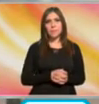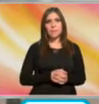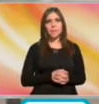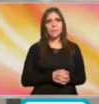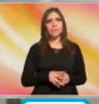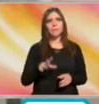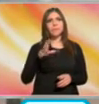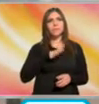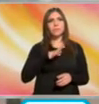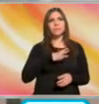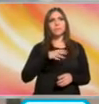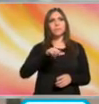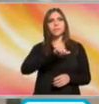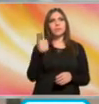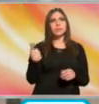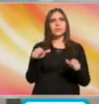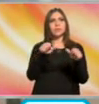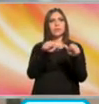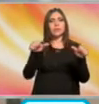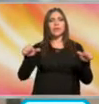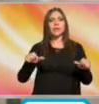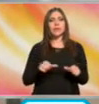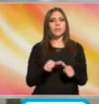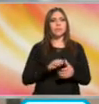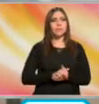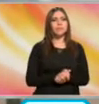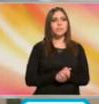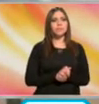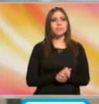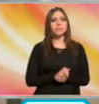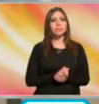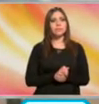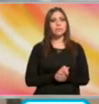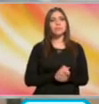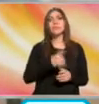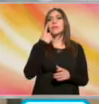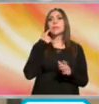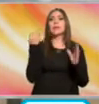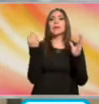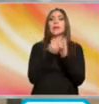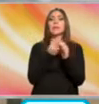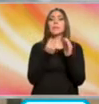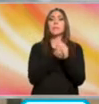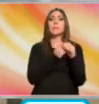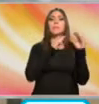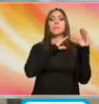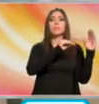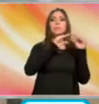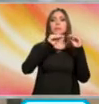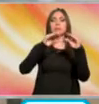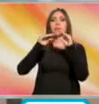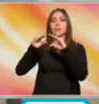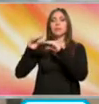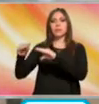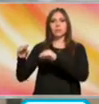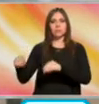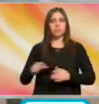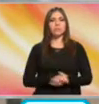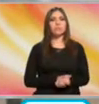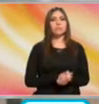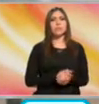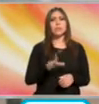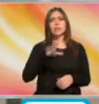el área de socorros, de capacitación. Bueno, capacitación básicamente